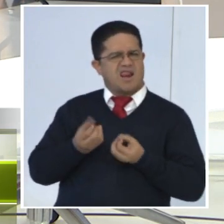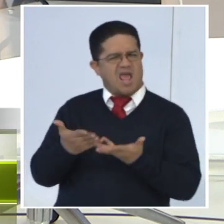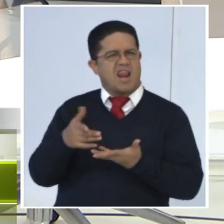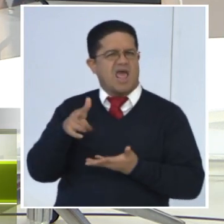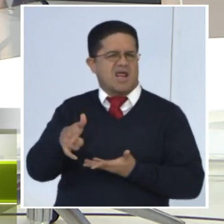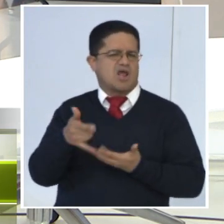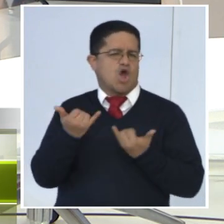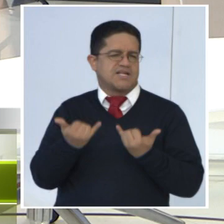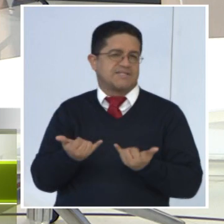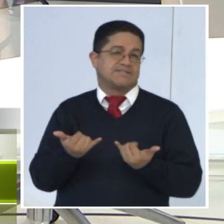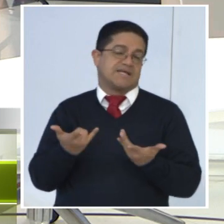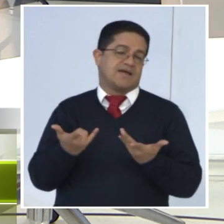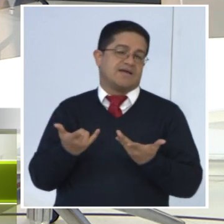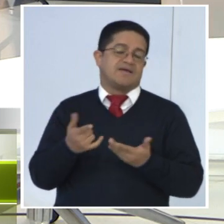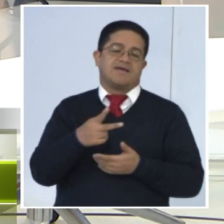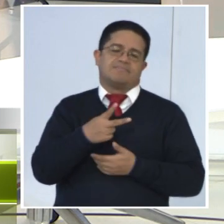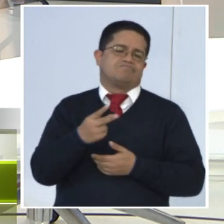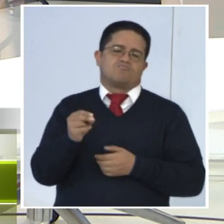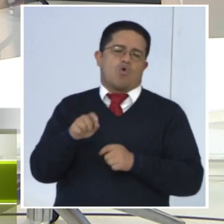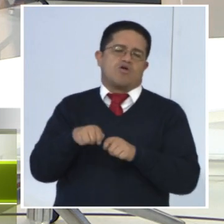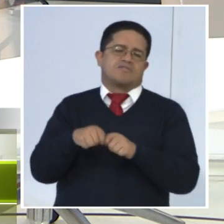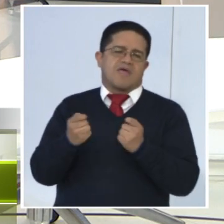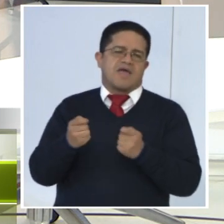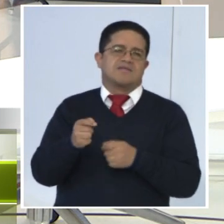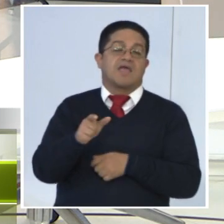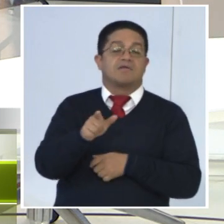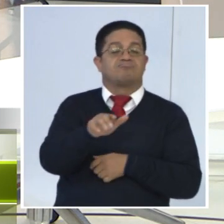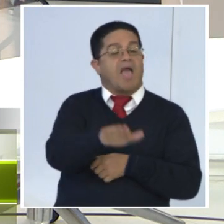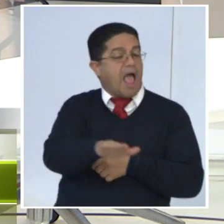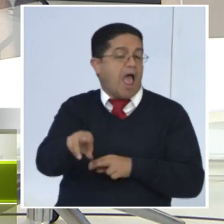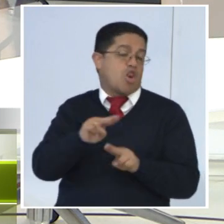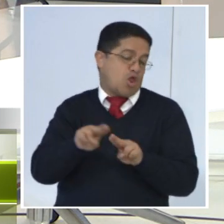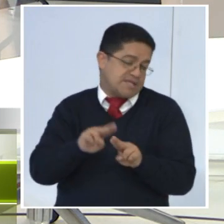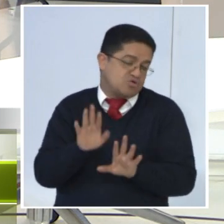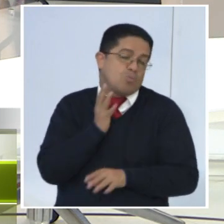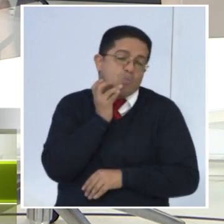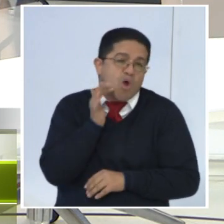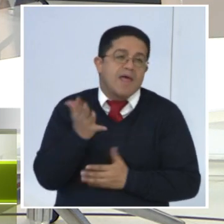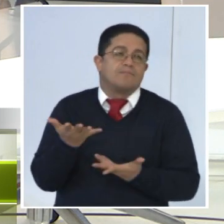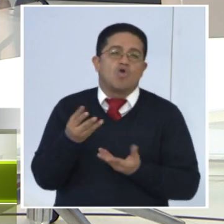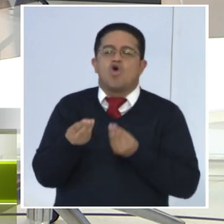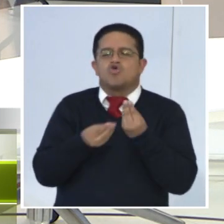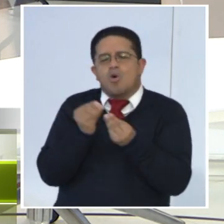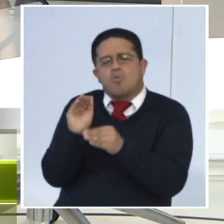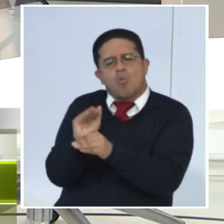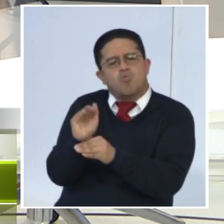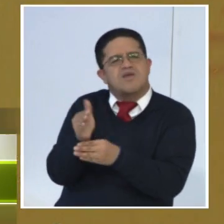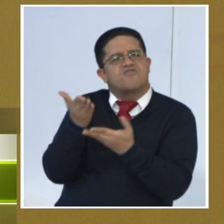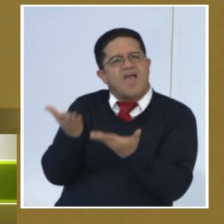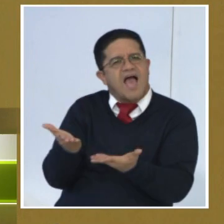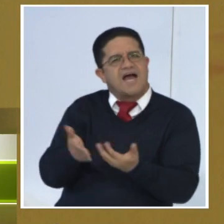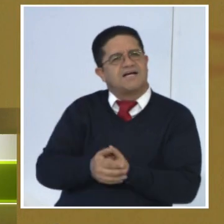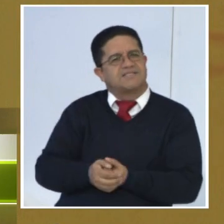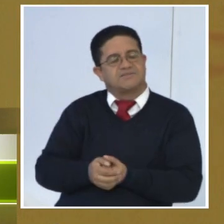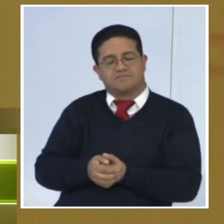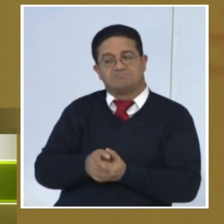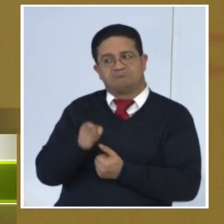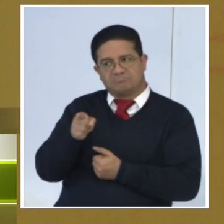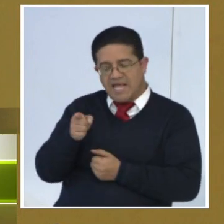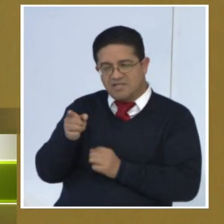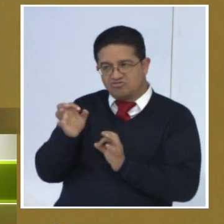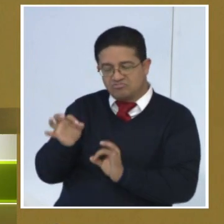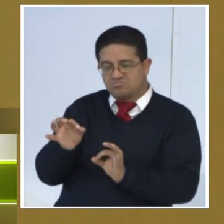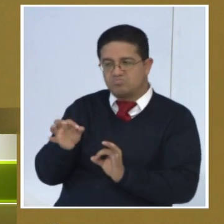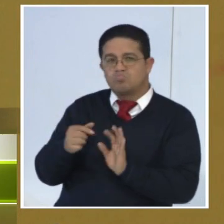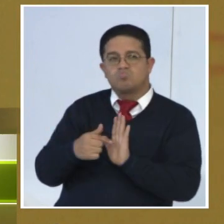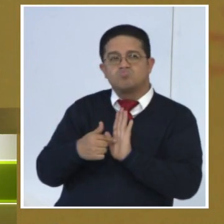por ejemplo, no vayan a hacer daño al ojo de los niños, por ejemplo. O sea, ¿cómo cuidarnos? Sí. También a través de eso muestra